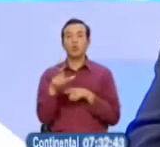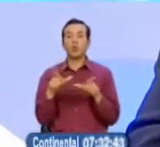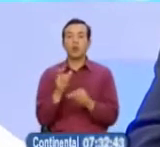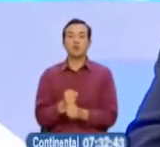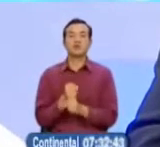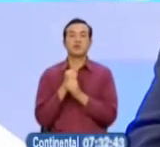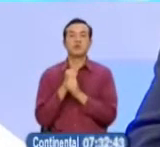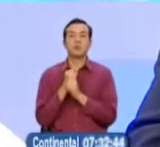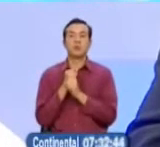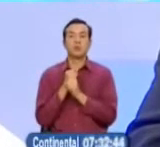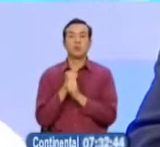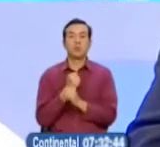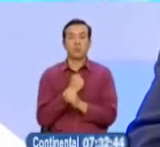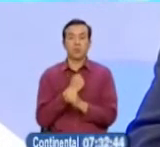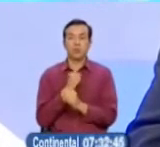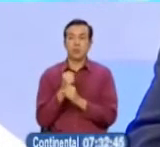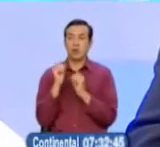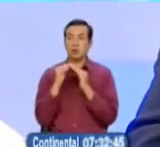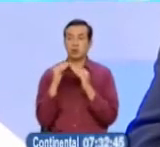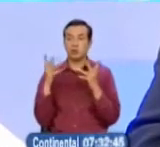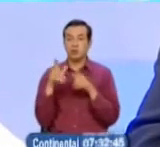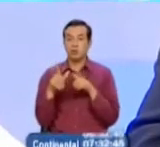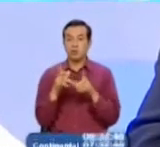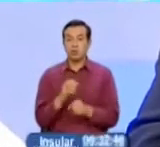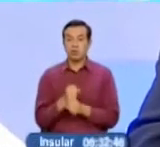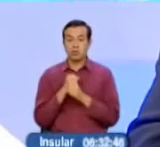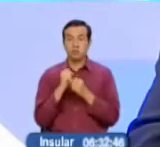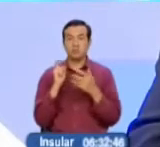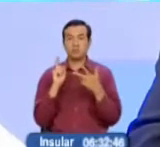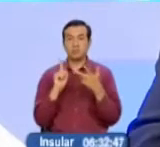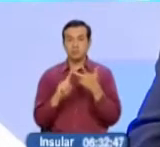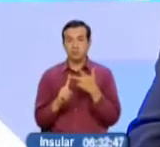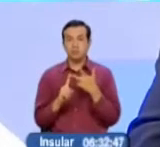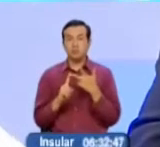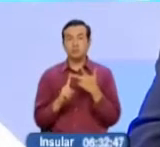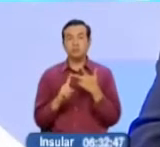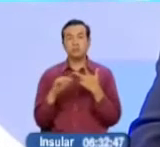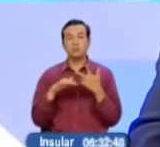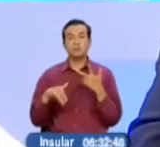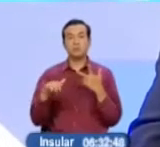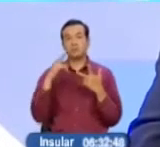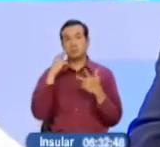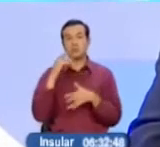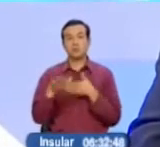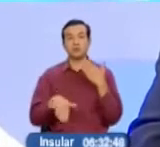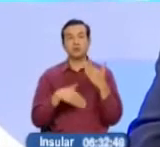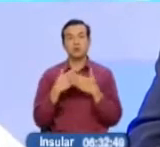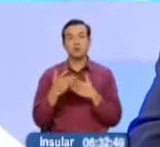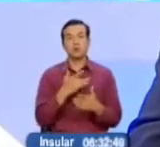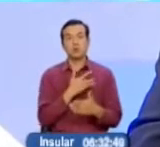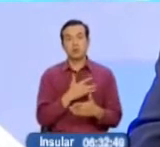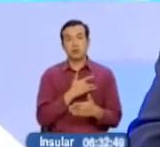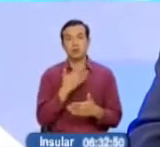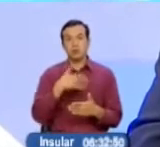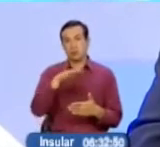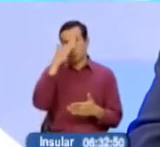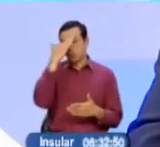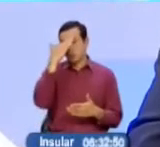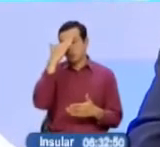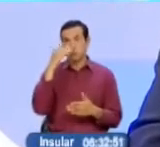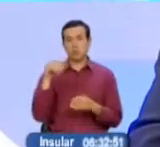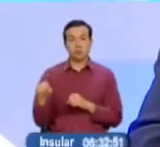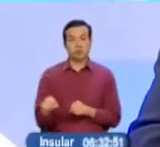más seguros de nuestra casa, ¿no? Que sepamos que, por ejemplo, todos debemos estar conscientes de que si hay un